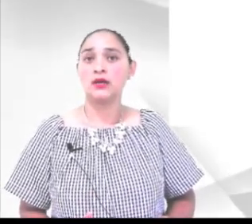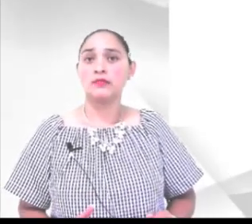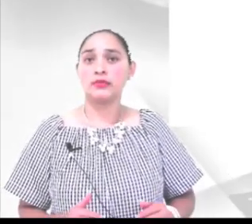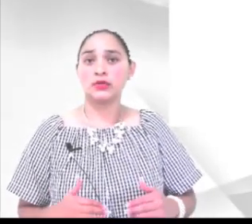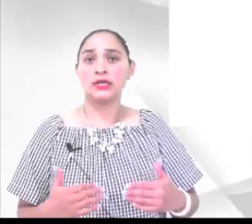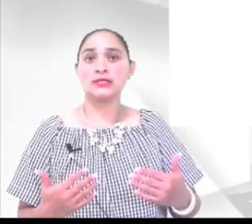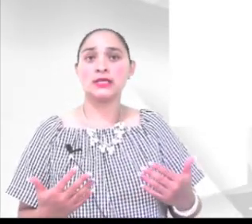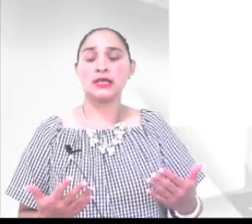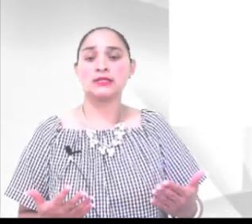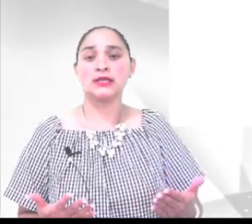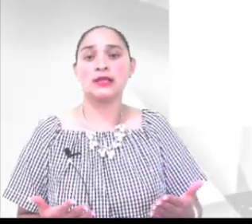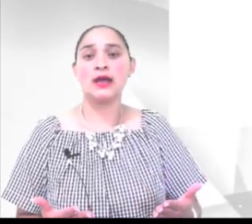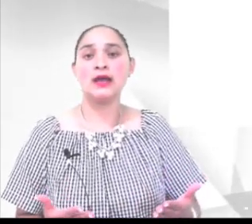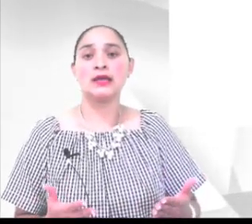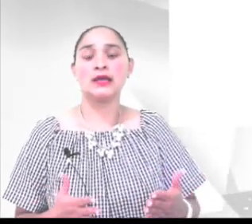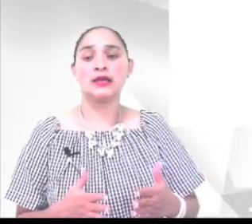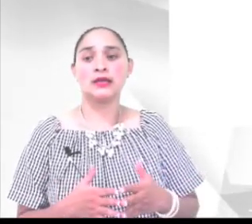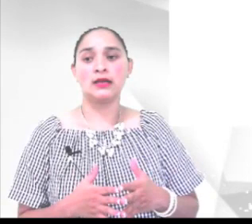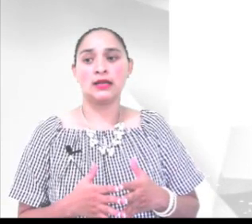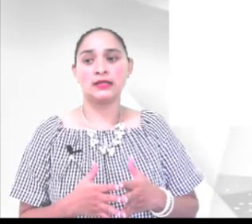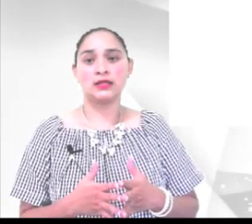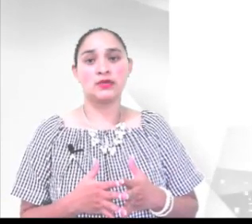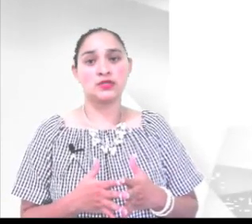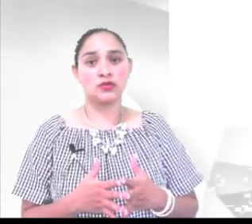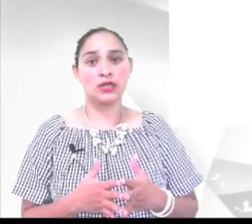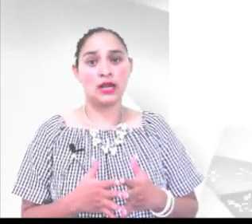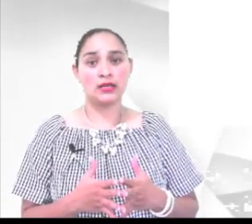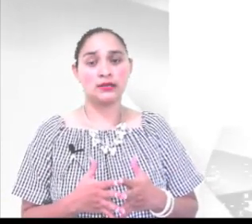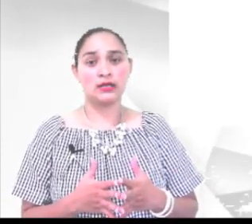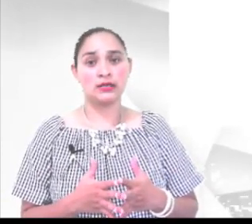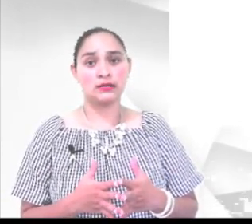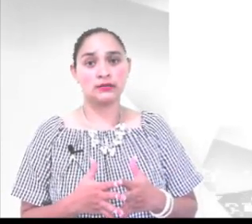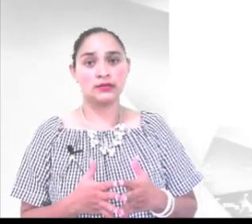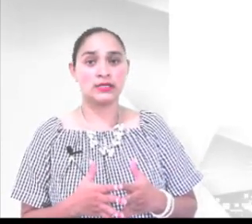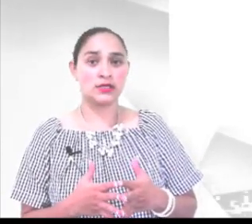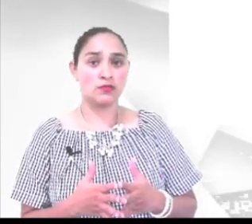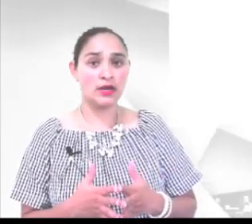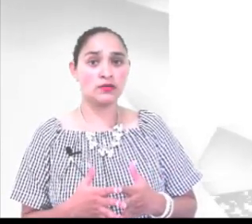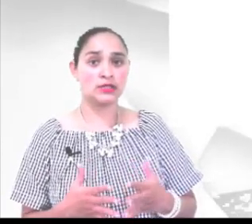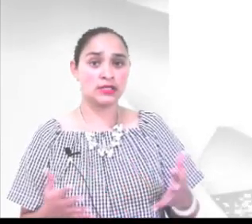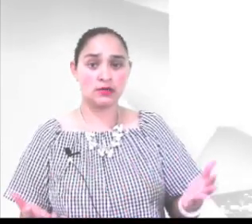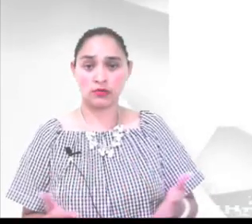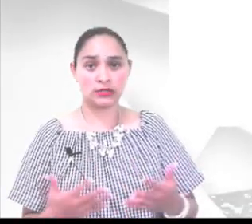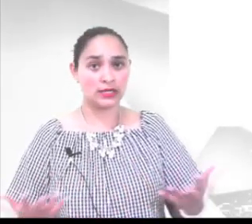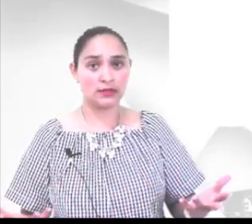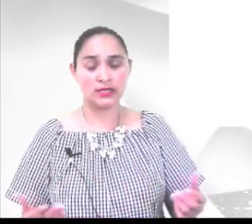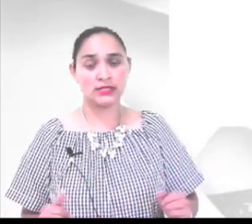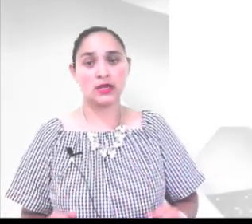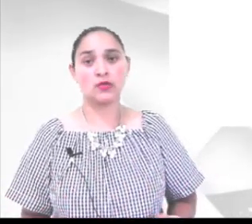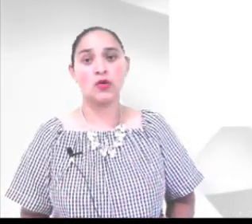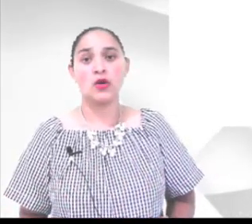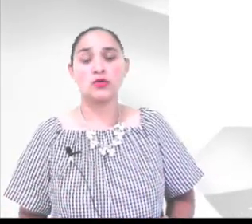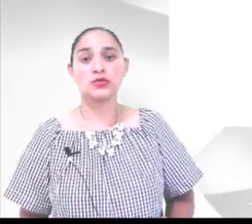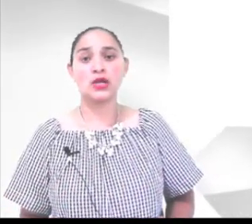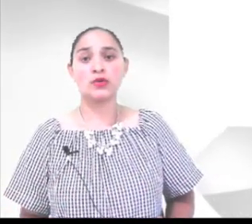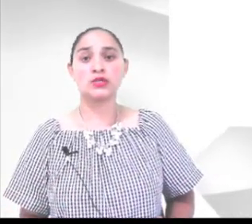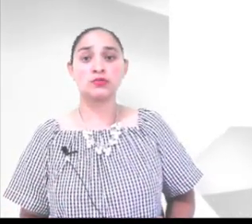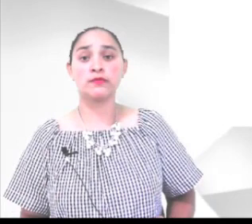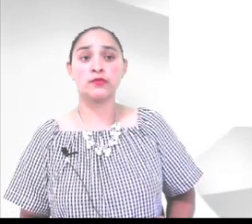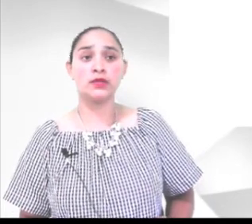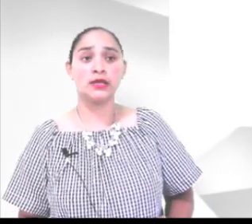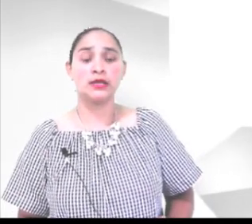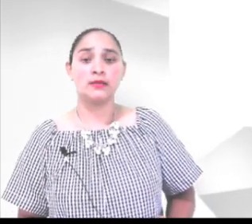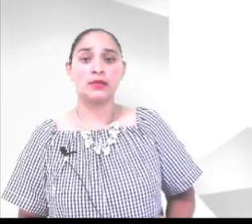qué? Porque se da la intervención del ser humano, es decir, cortar demasiado los